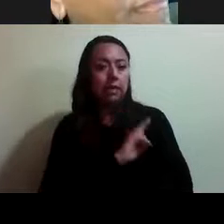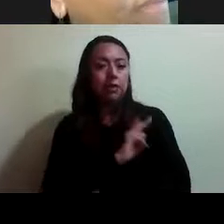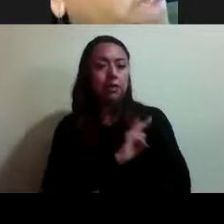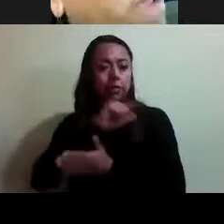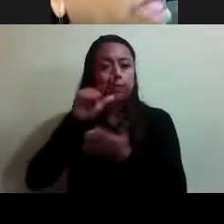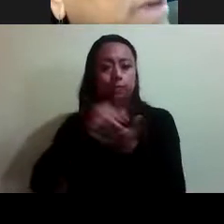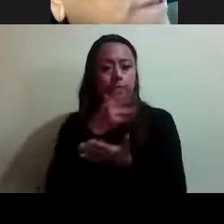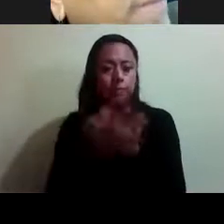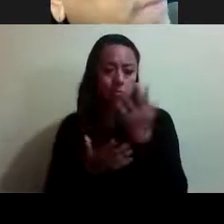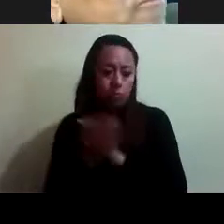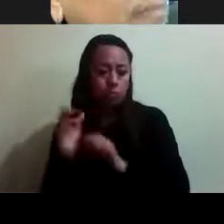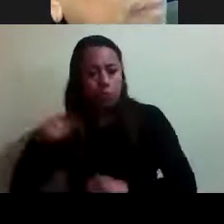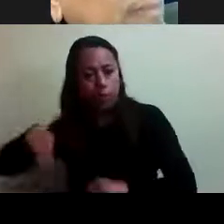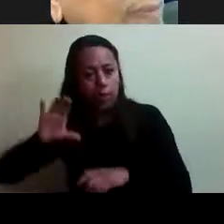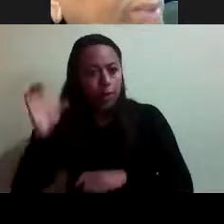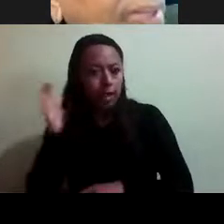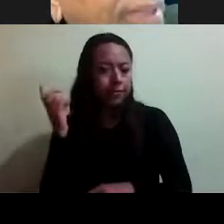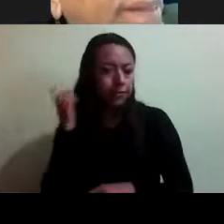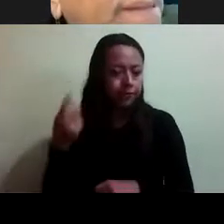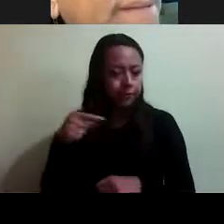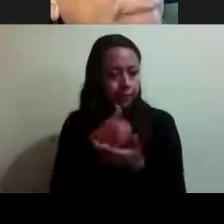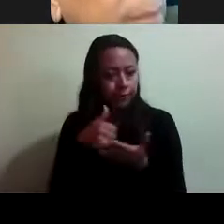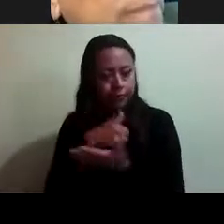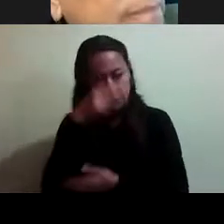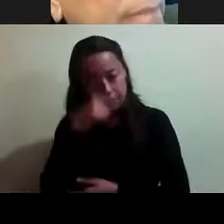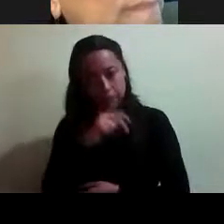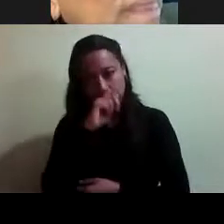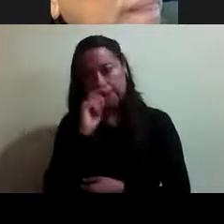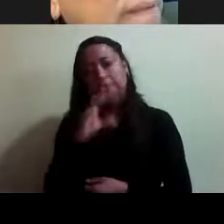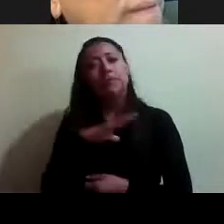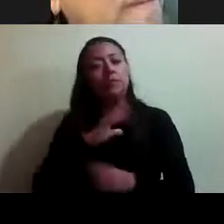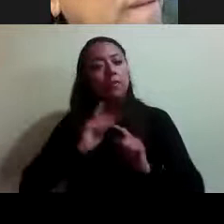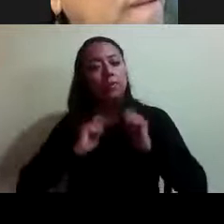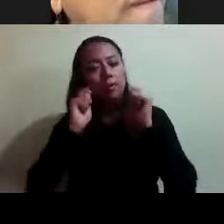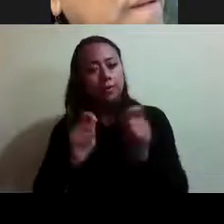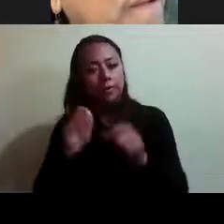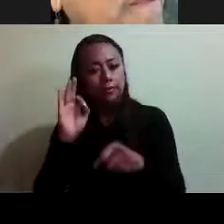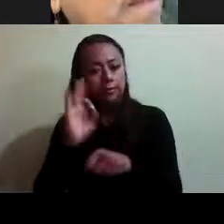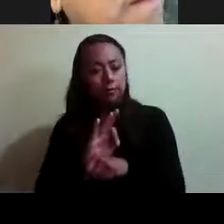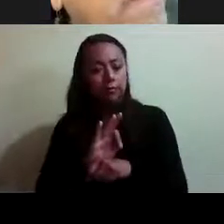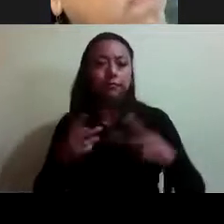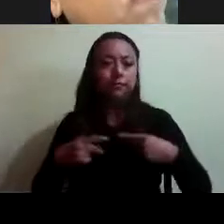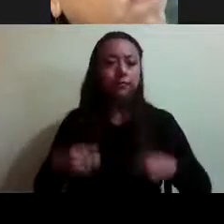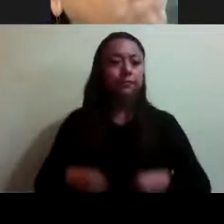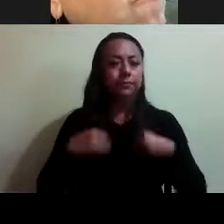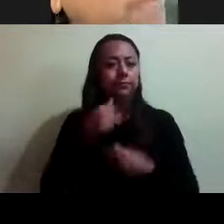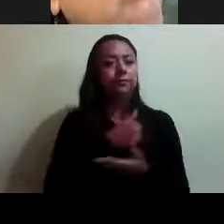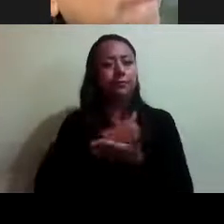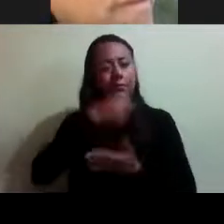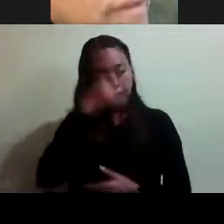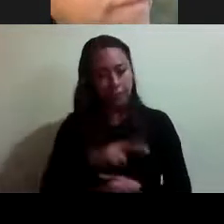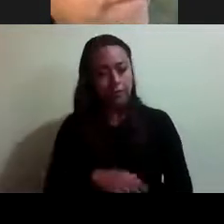de México ha tenido la oportunidad y la pauta de reasignar en favor de quienes habitan la ciudad. Y